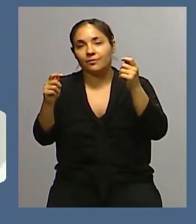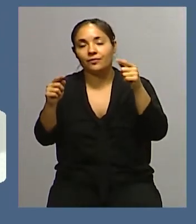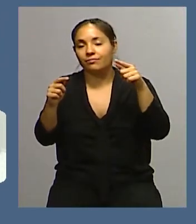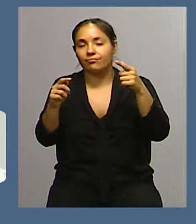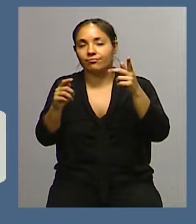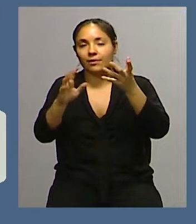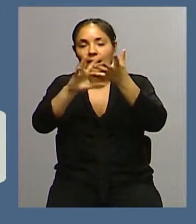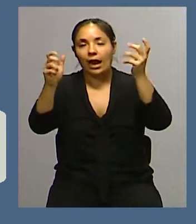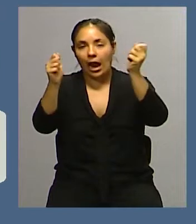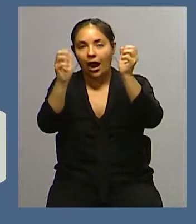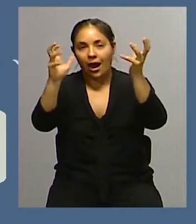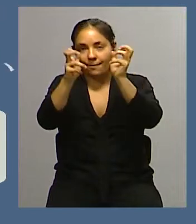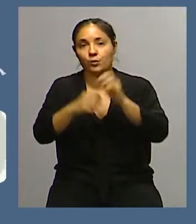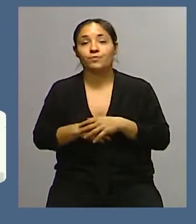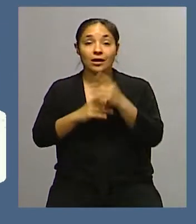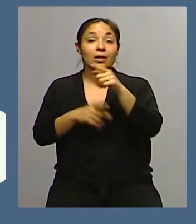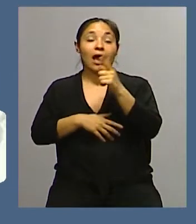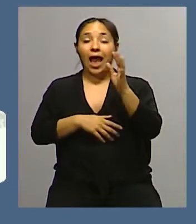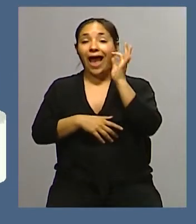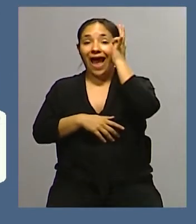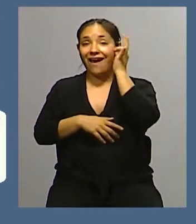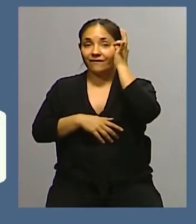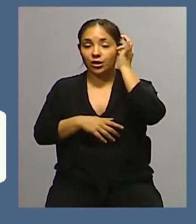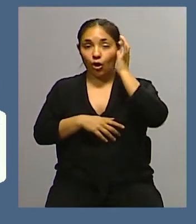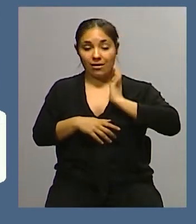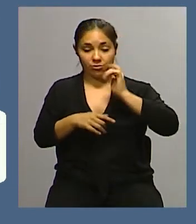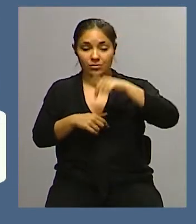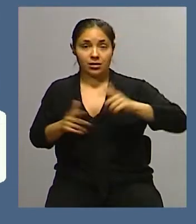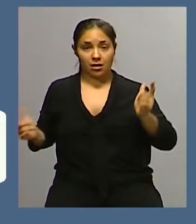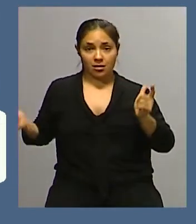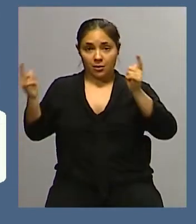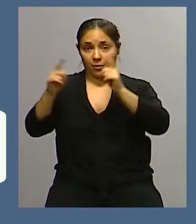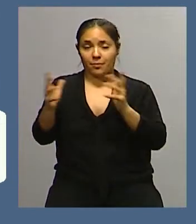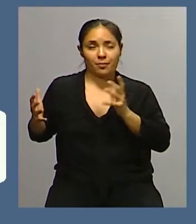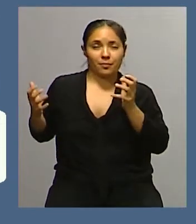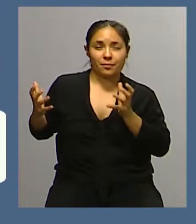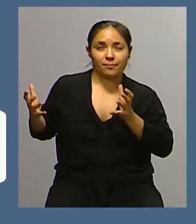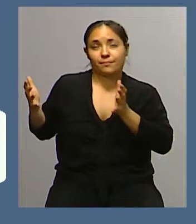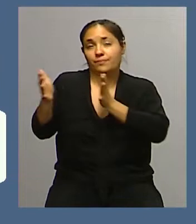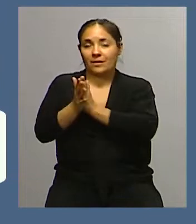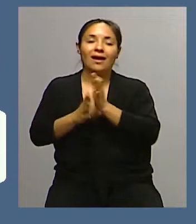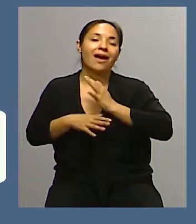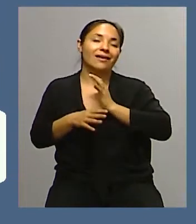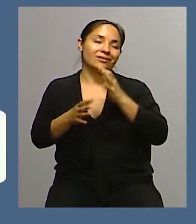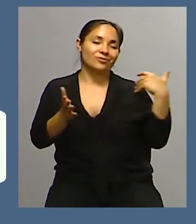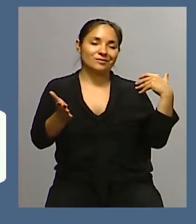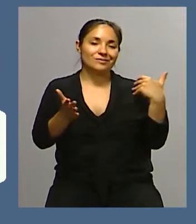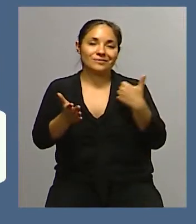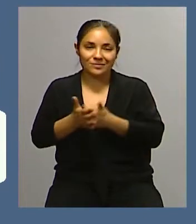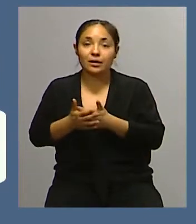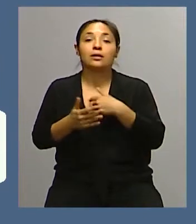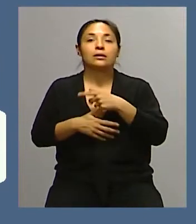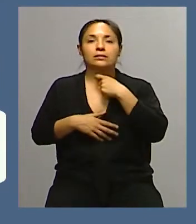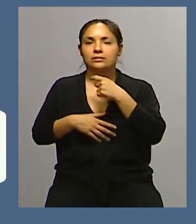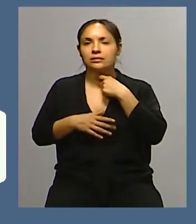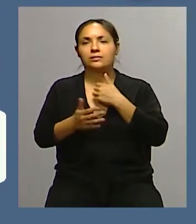decir esto? El bloque africano se ha unido en este año, ya unos cuantos años, tratando de poner el tema en